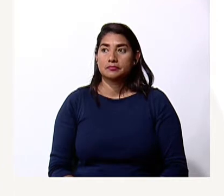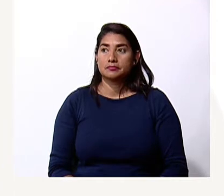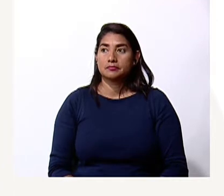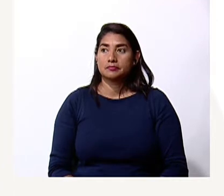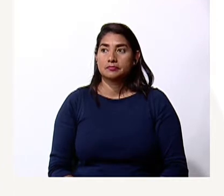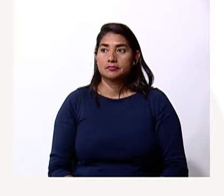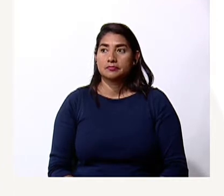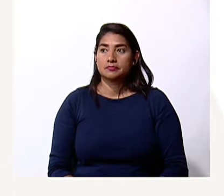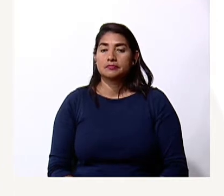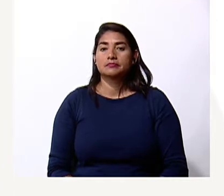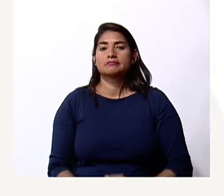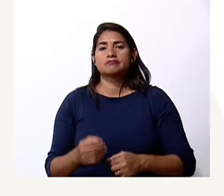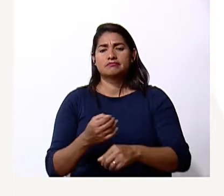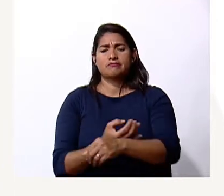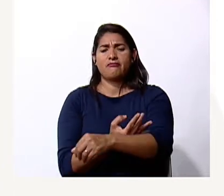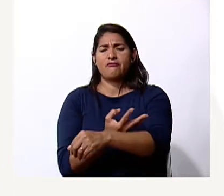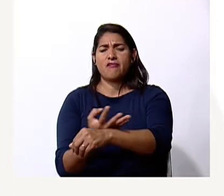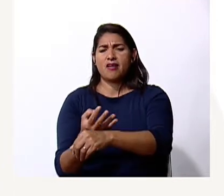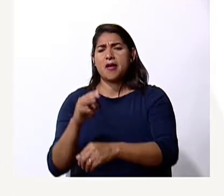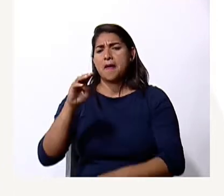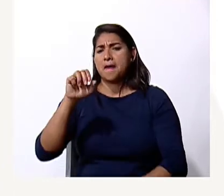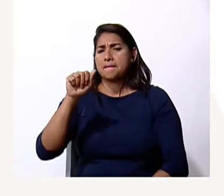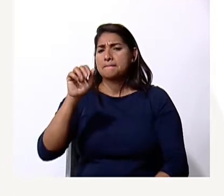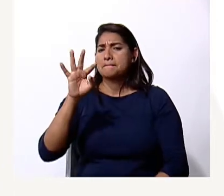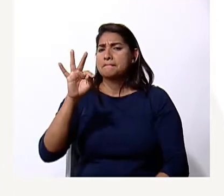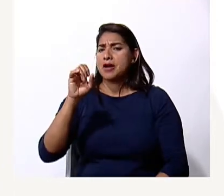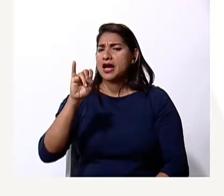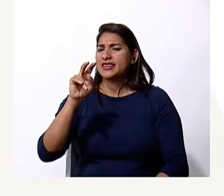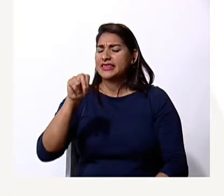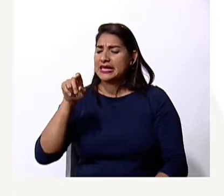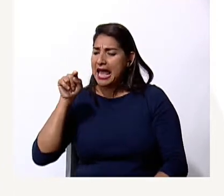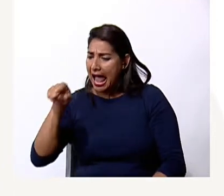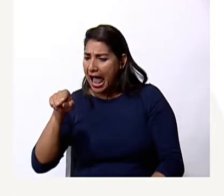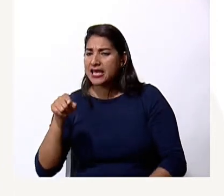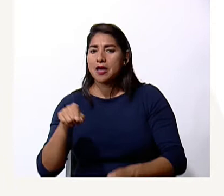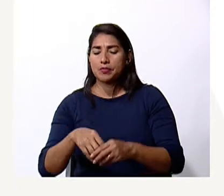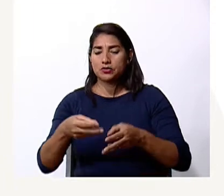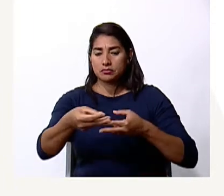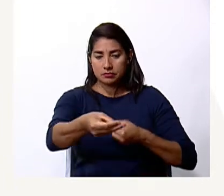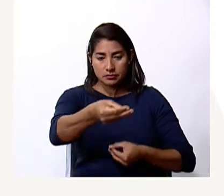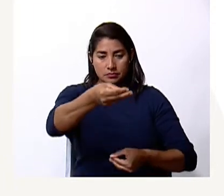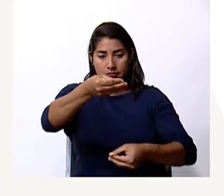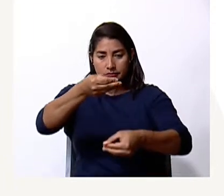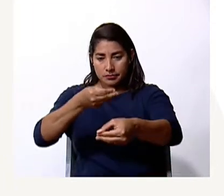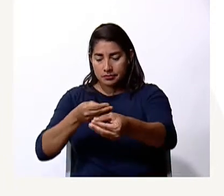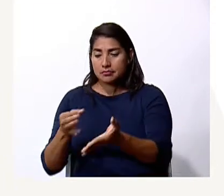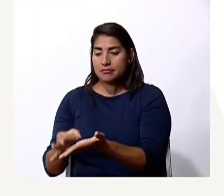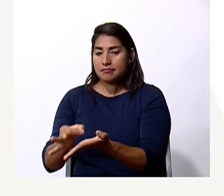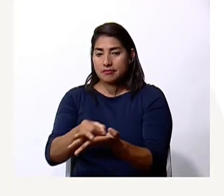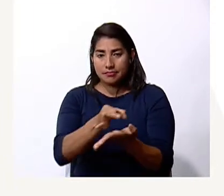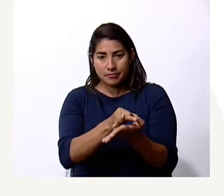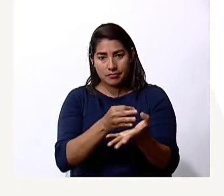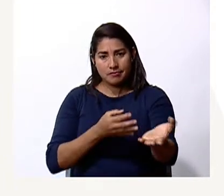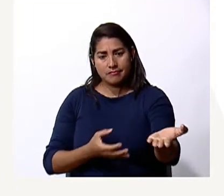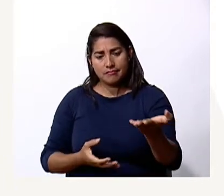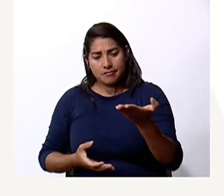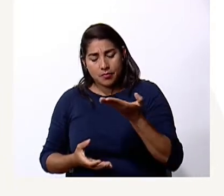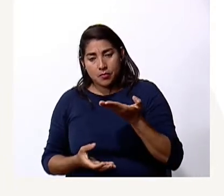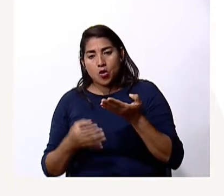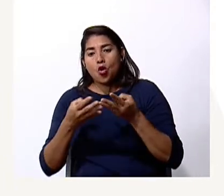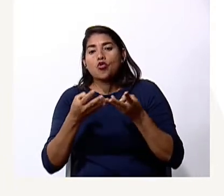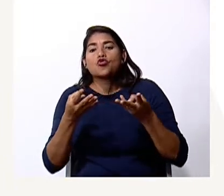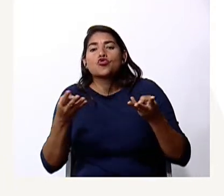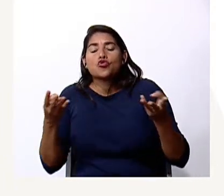Feria de Matina. Aquí fue donde se dio el intercambio entre cacao y